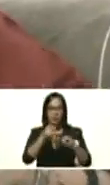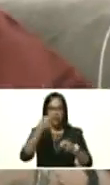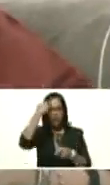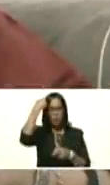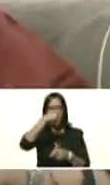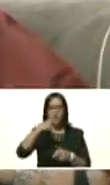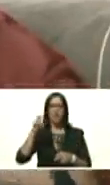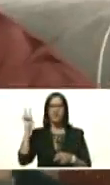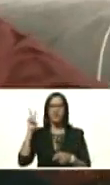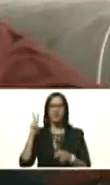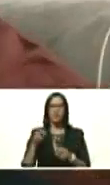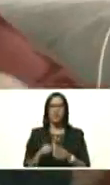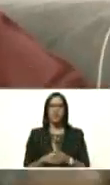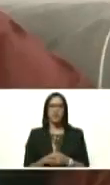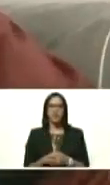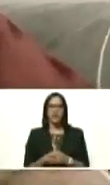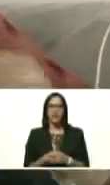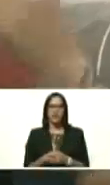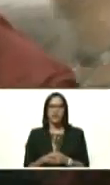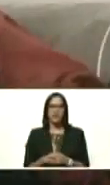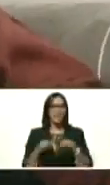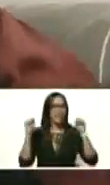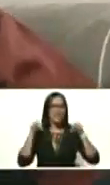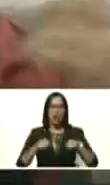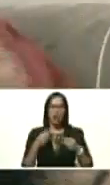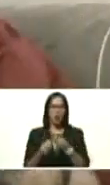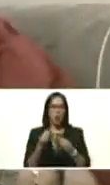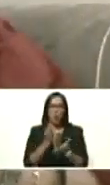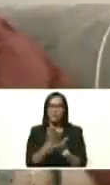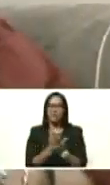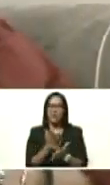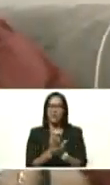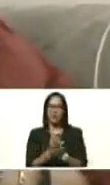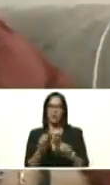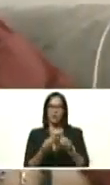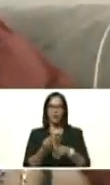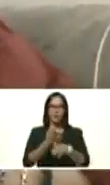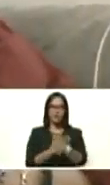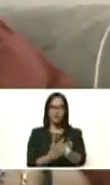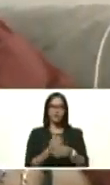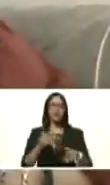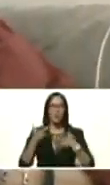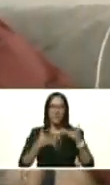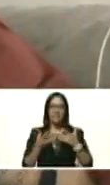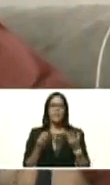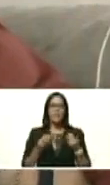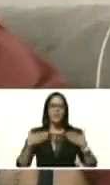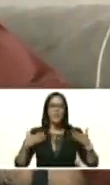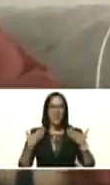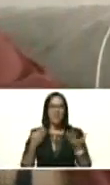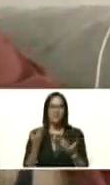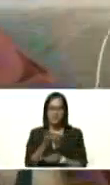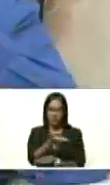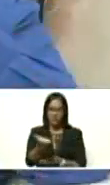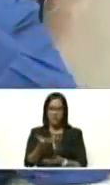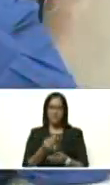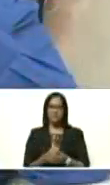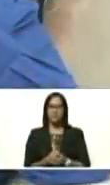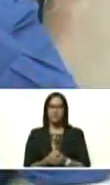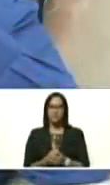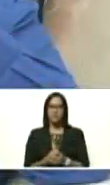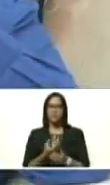Venezuela. A partir desde ahora, como siempre, como antes. Pero me siento muy contento de estar con usted. Bueno, para